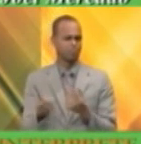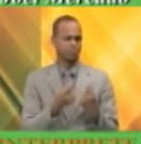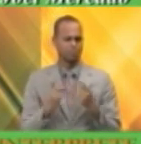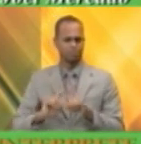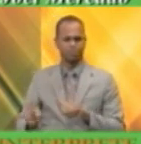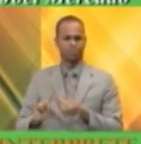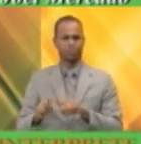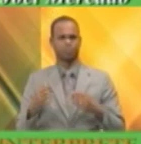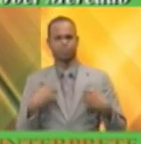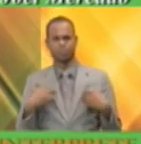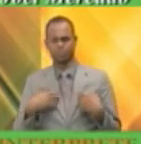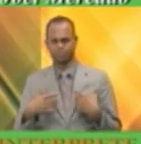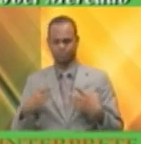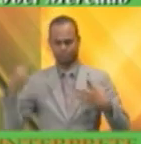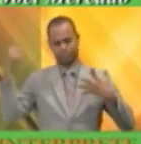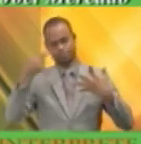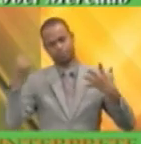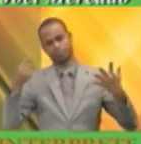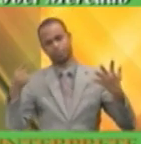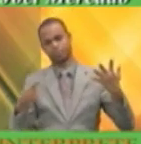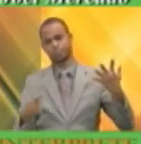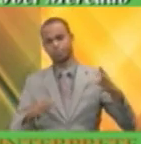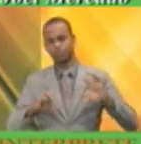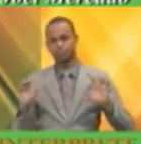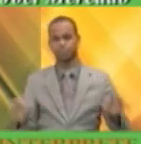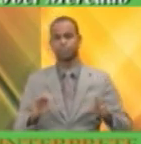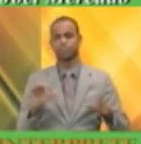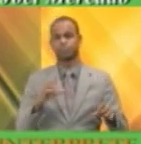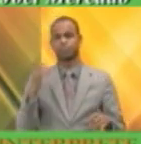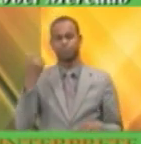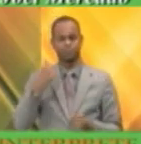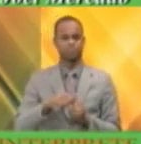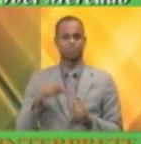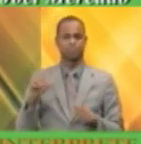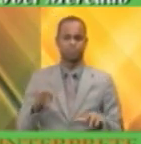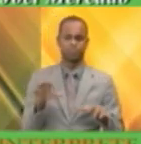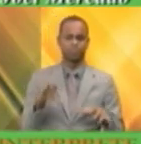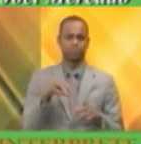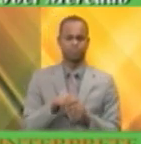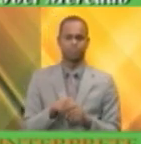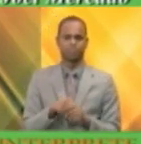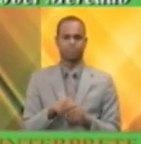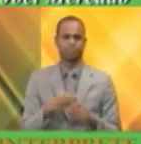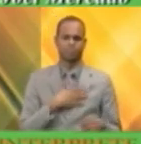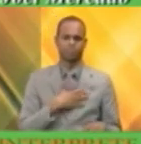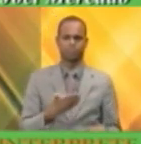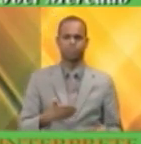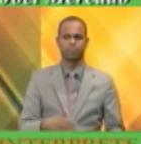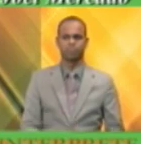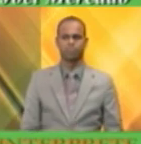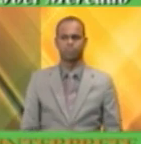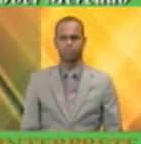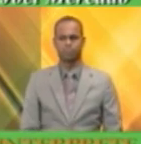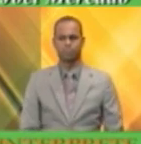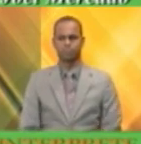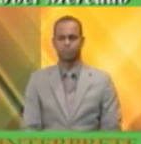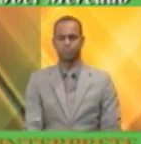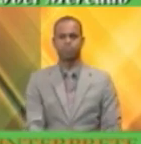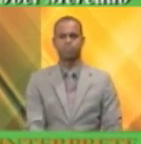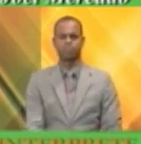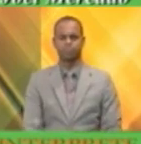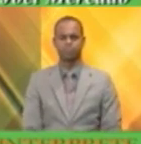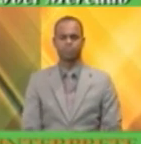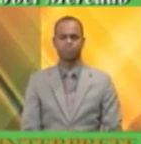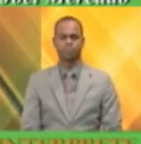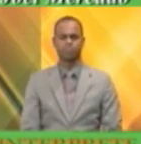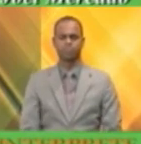tenemos compromisos personales. Recuerde que el trabajo paralímpico en la oficina es voluntario. Claro. Lo que pasa